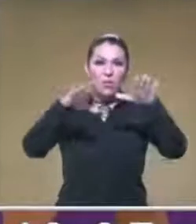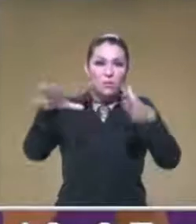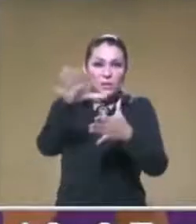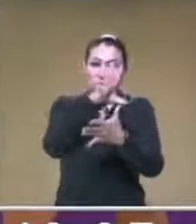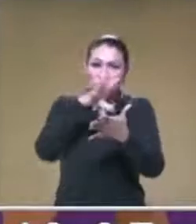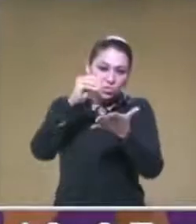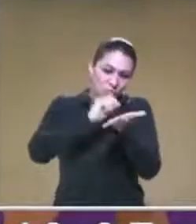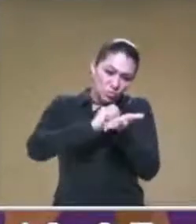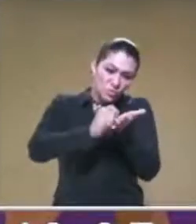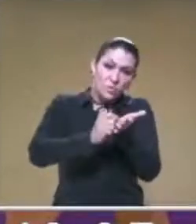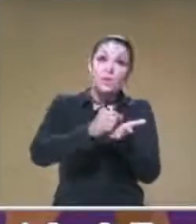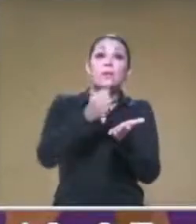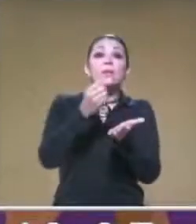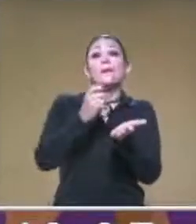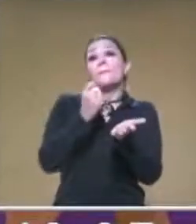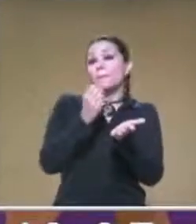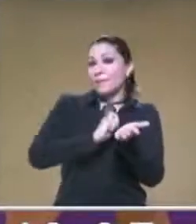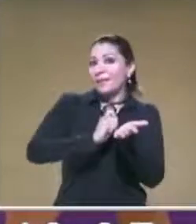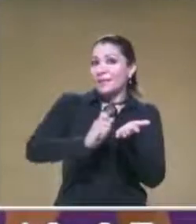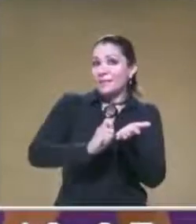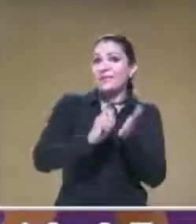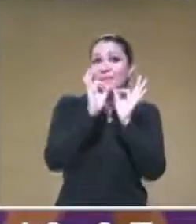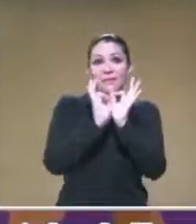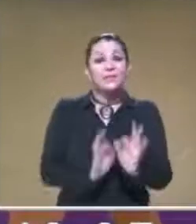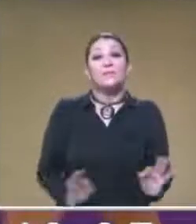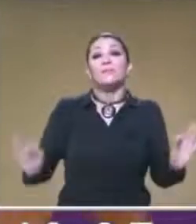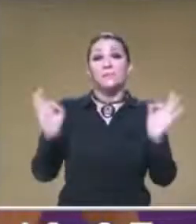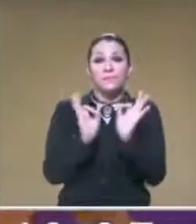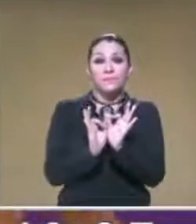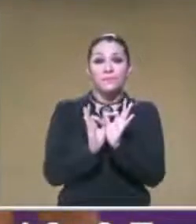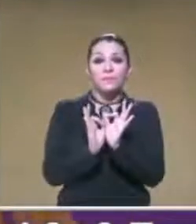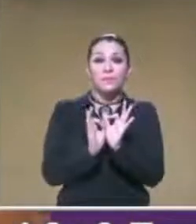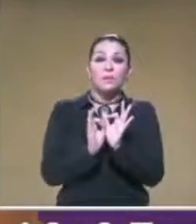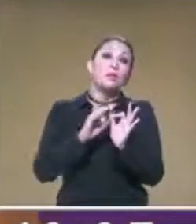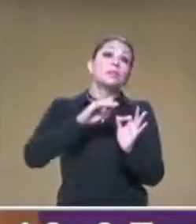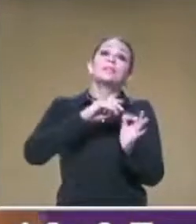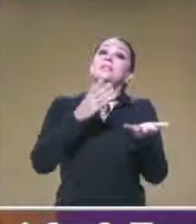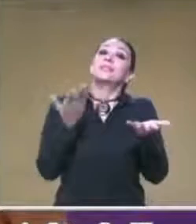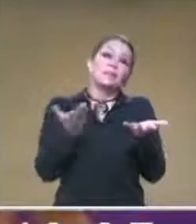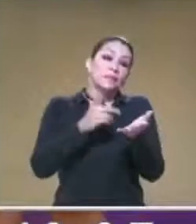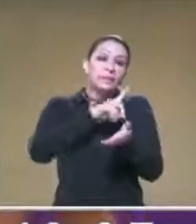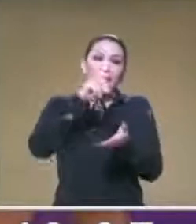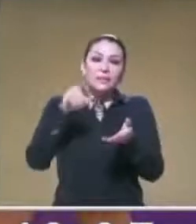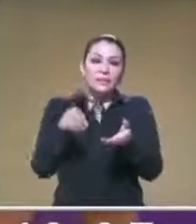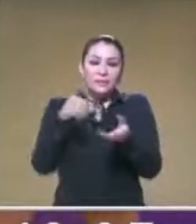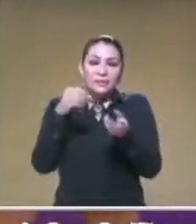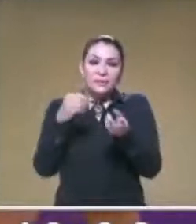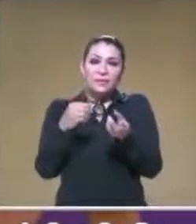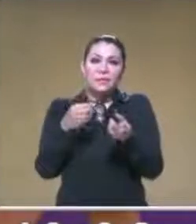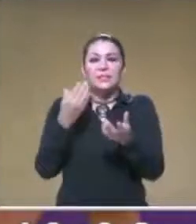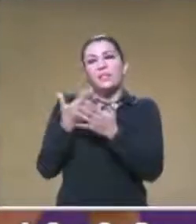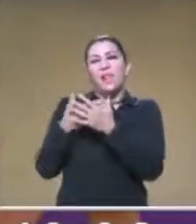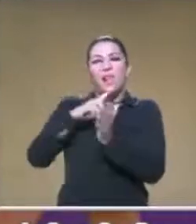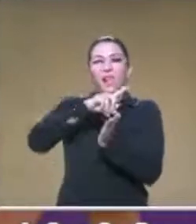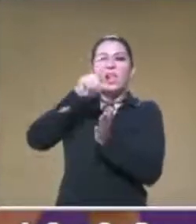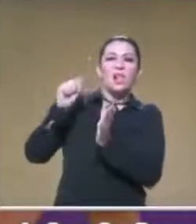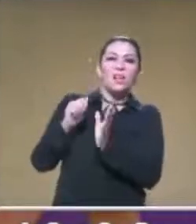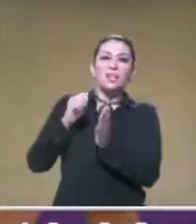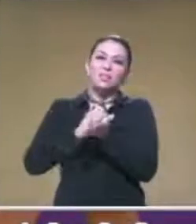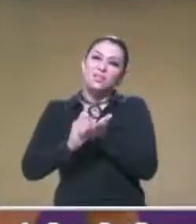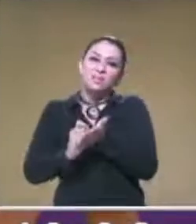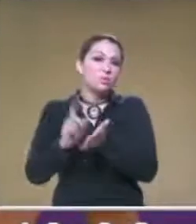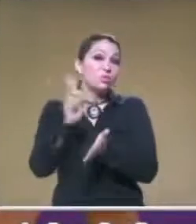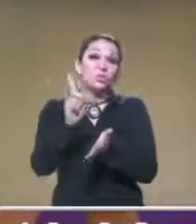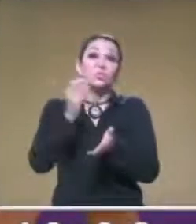pero esto es recomendable hacerlo al terminarla, porque si esperas más tiempo, posteriormente podrías olvidar detalles importantes. Así